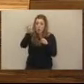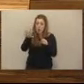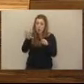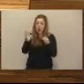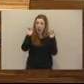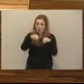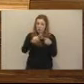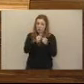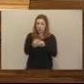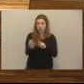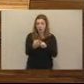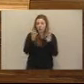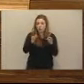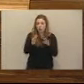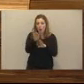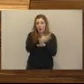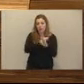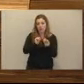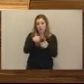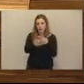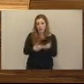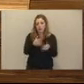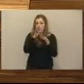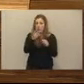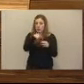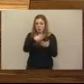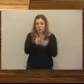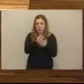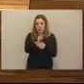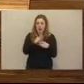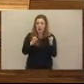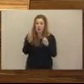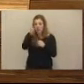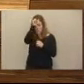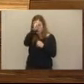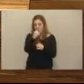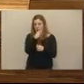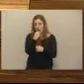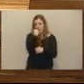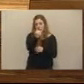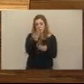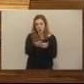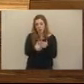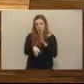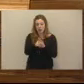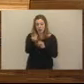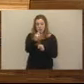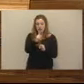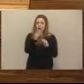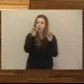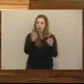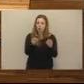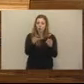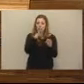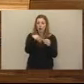de su puesta en marcha. Y por eso pedimos a esta Cámara que se posicione apoyando esta proposición no de ley ante